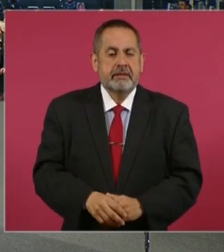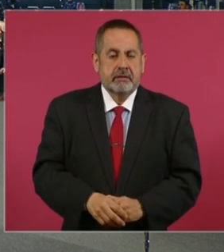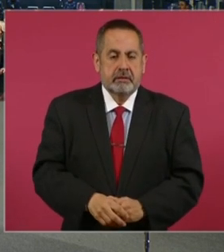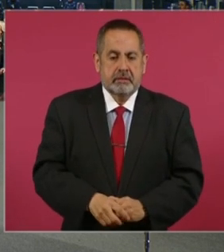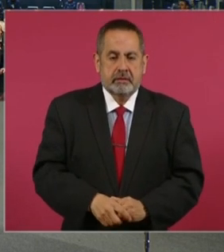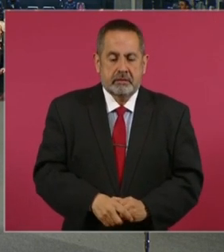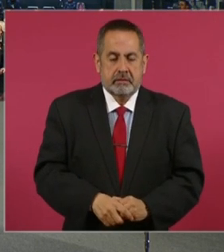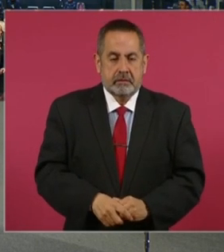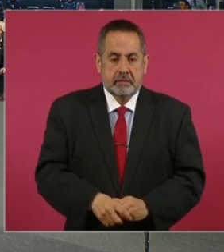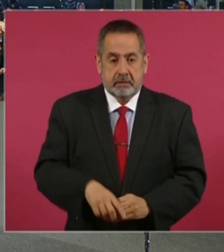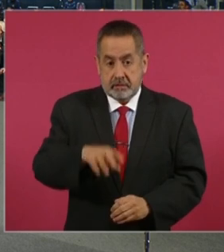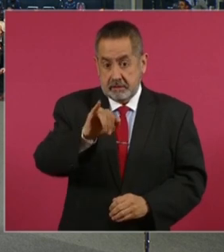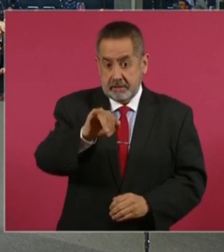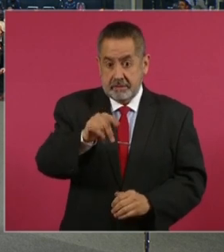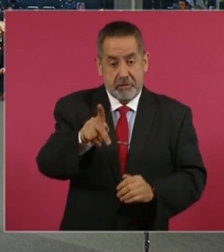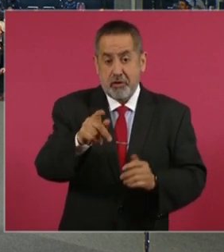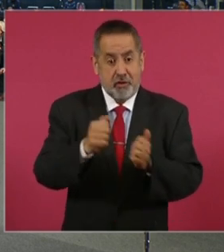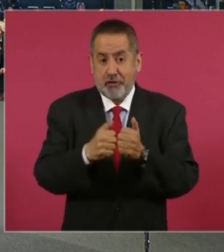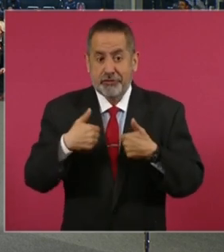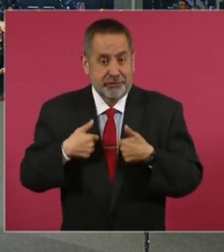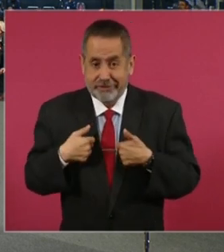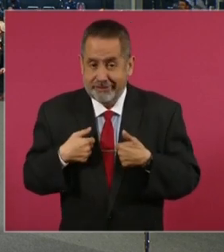Sí, pero no con nosotros.